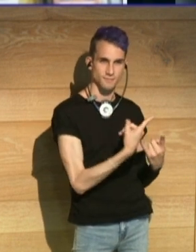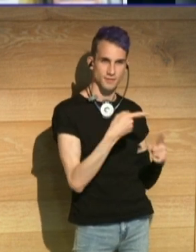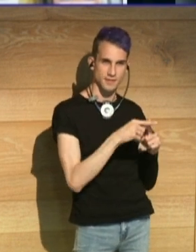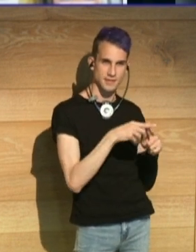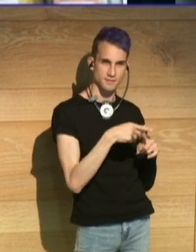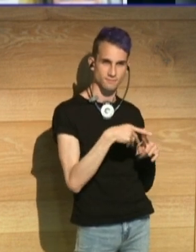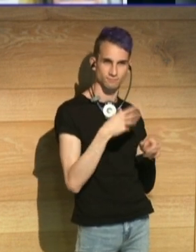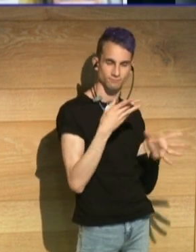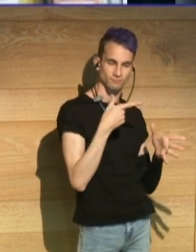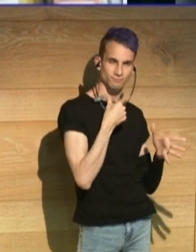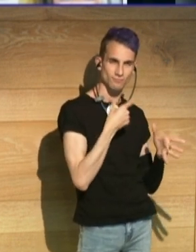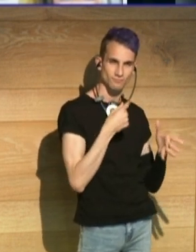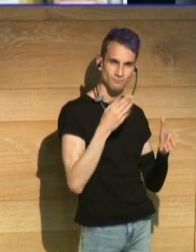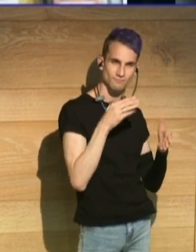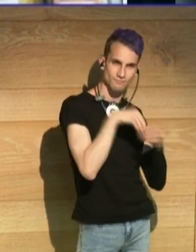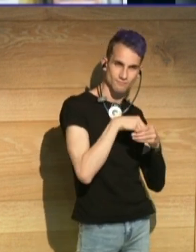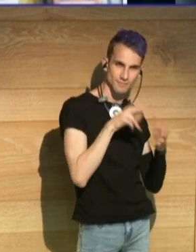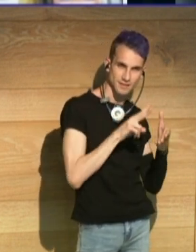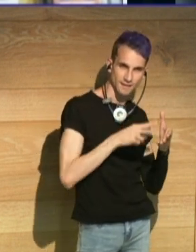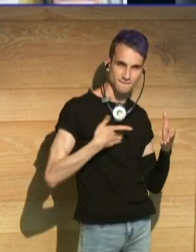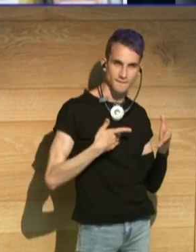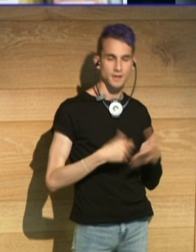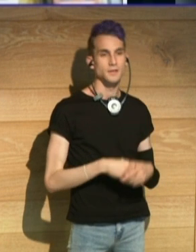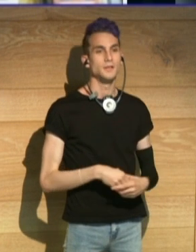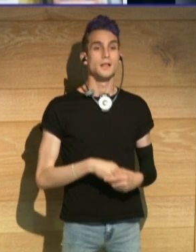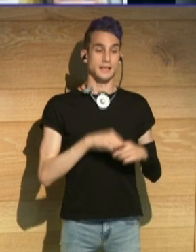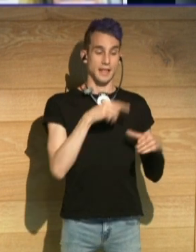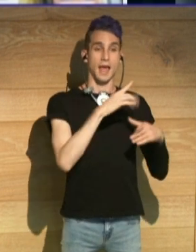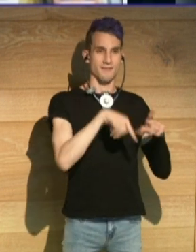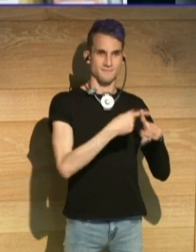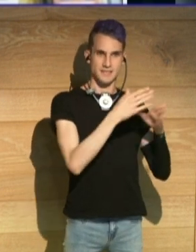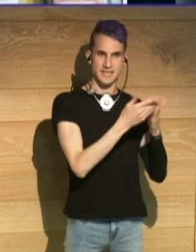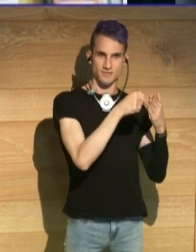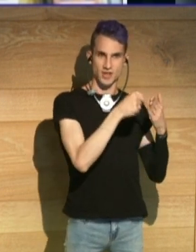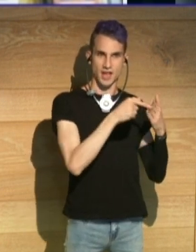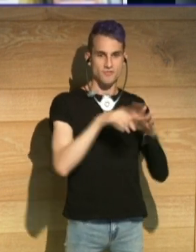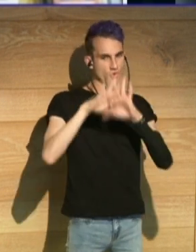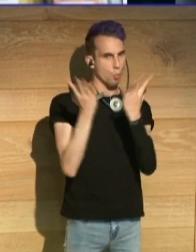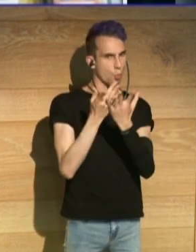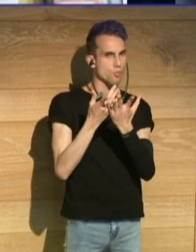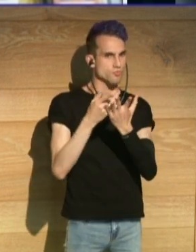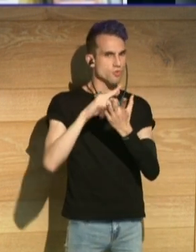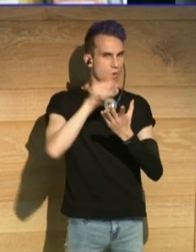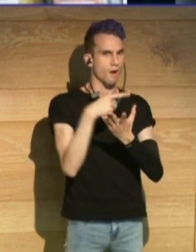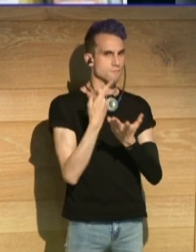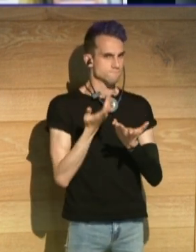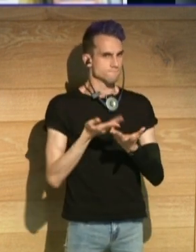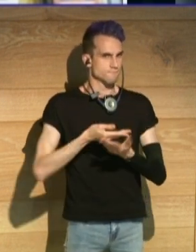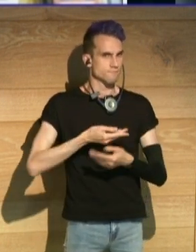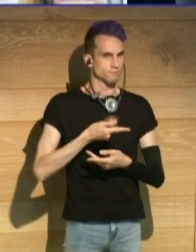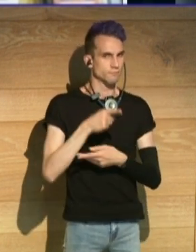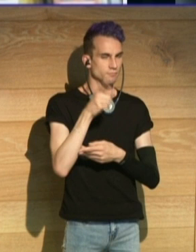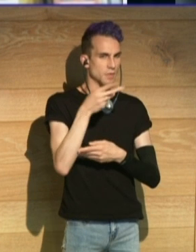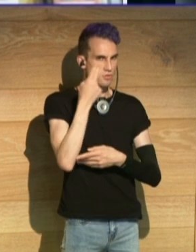Tanto es así que el libro está teniendo mucho éxito en todo el mundo y está siendo traducido a